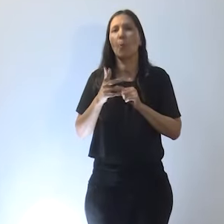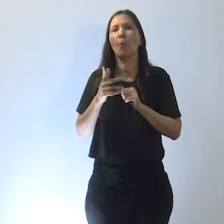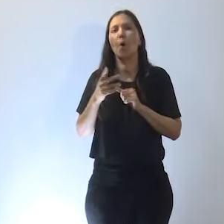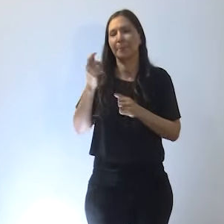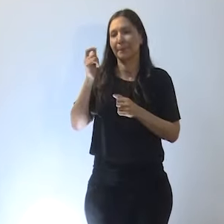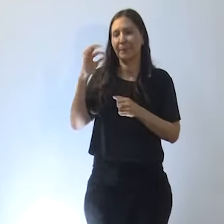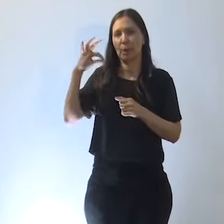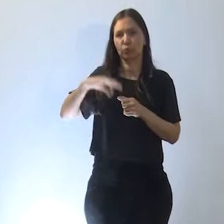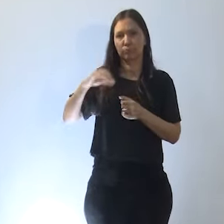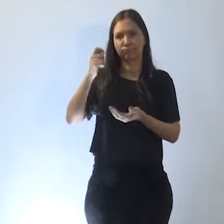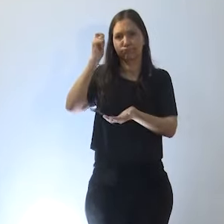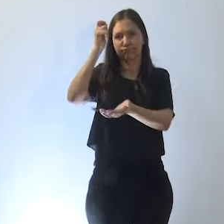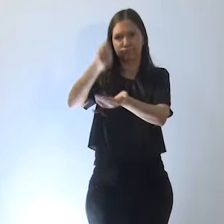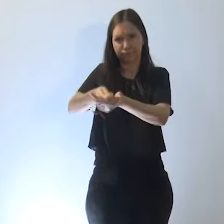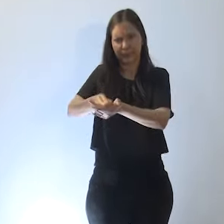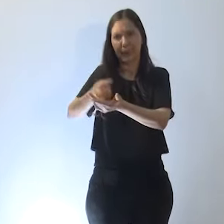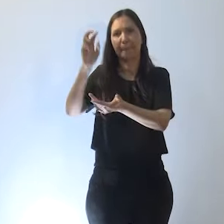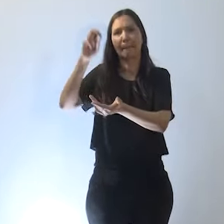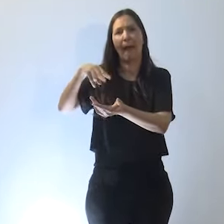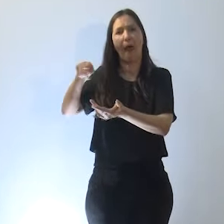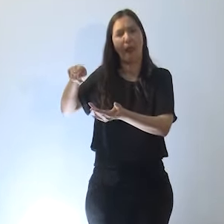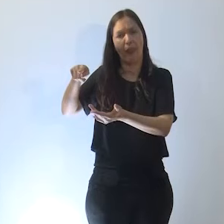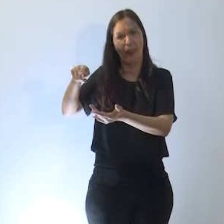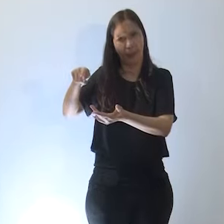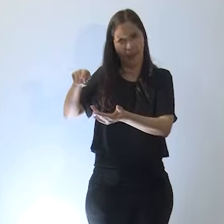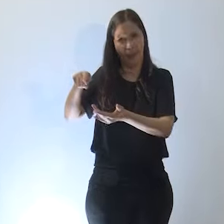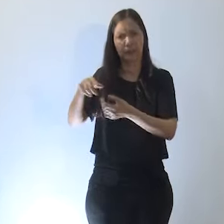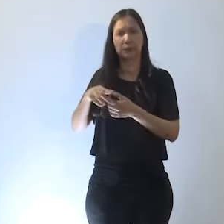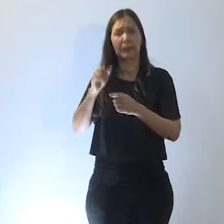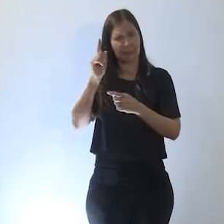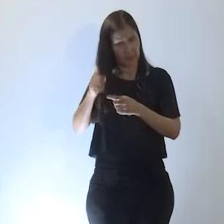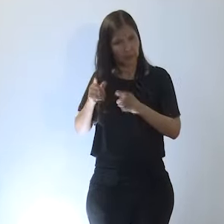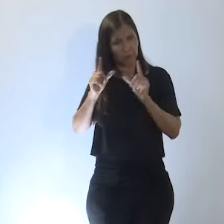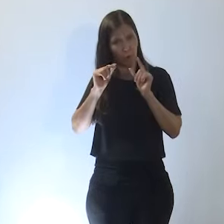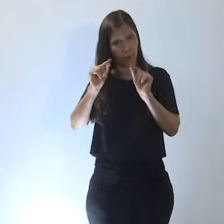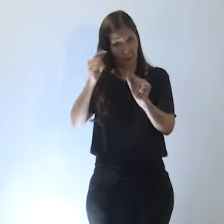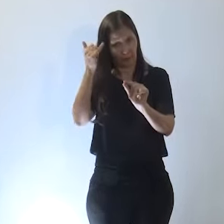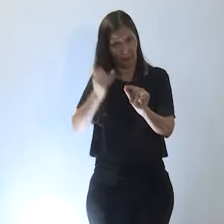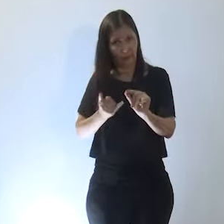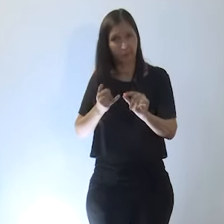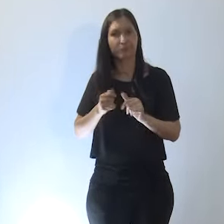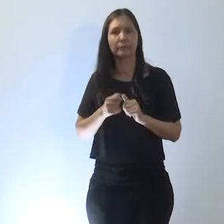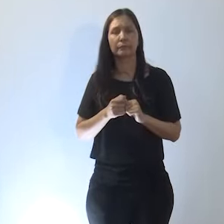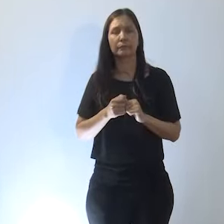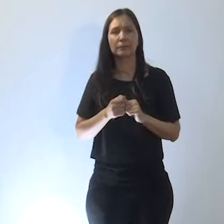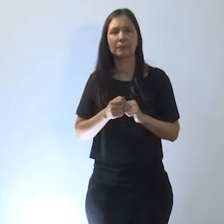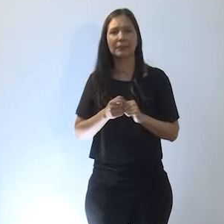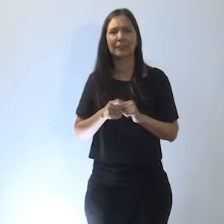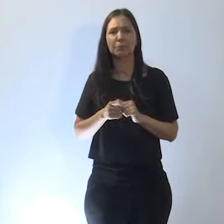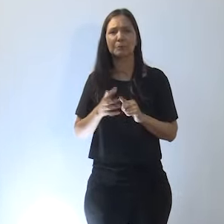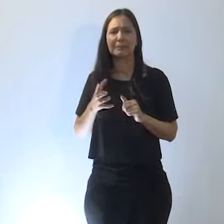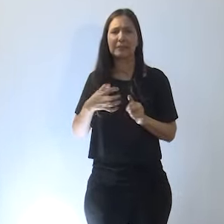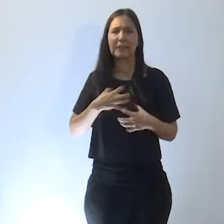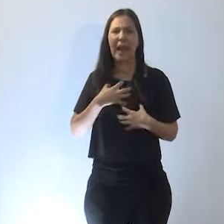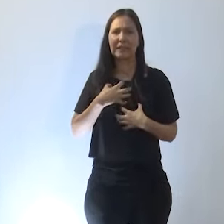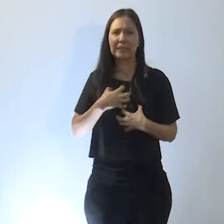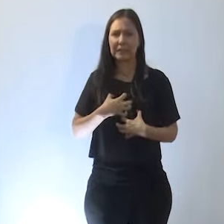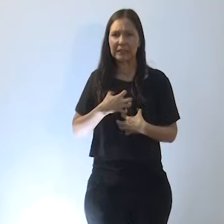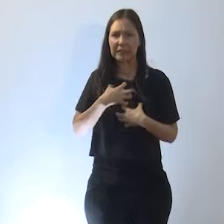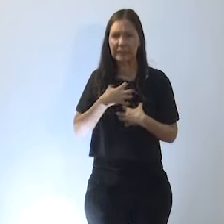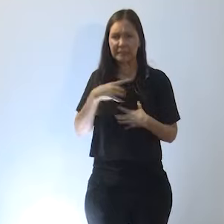pagaban los planes sociales y todo eso que llegó a ser como un resentimiento yo tengo que